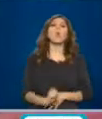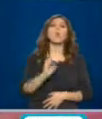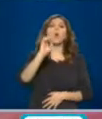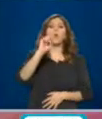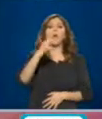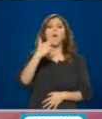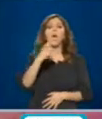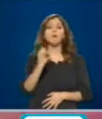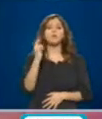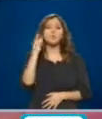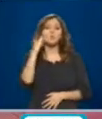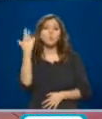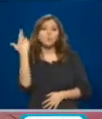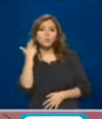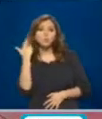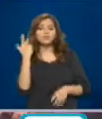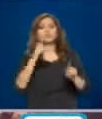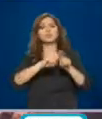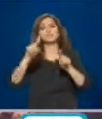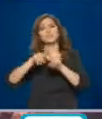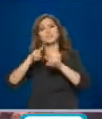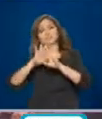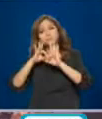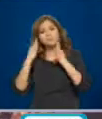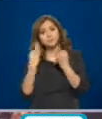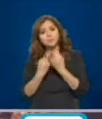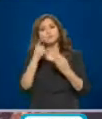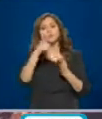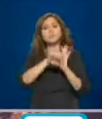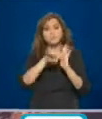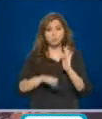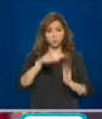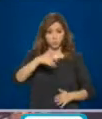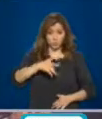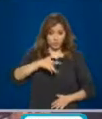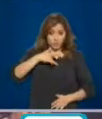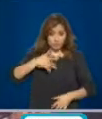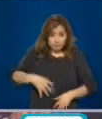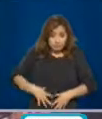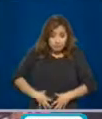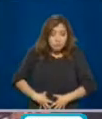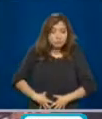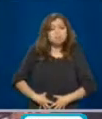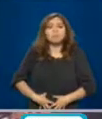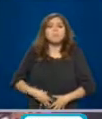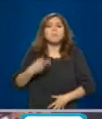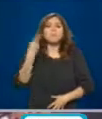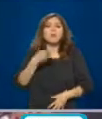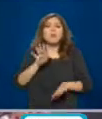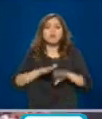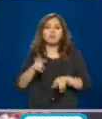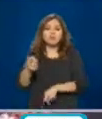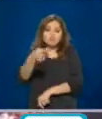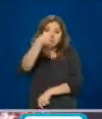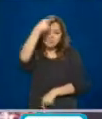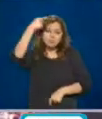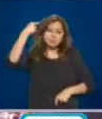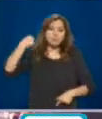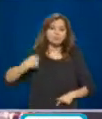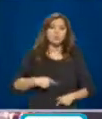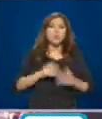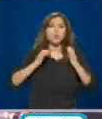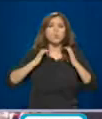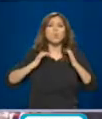de diferentes tipos de orgasmos, Claro. porque a lo mejor no se sienten en tu zona pélvica, pero llenan y pueden hacerte sentir